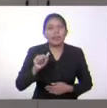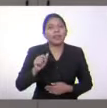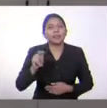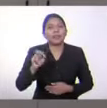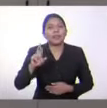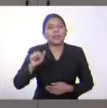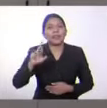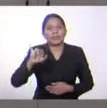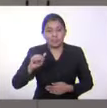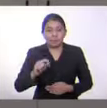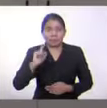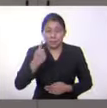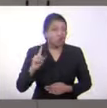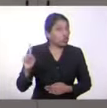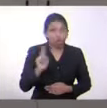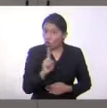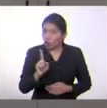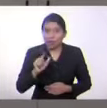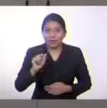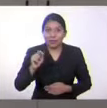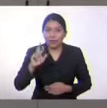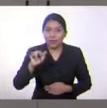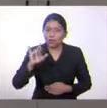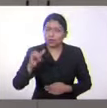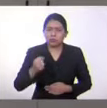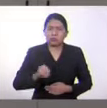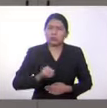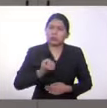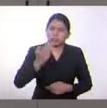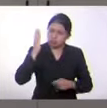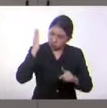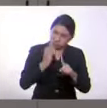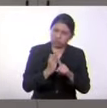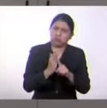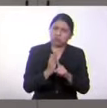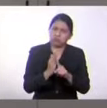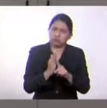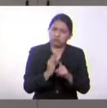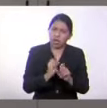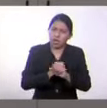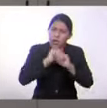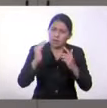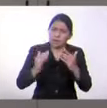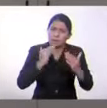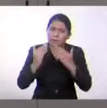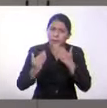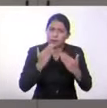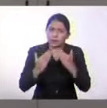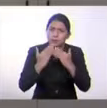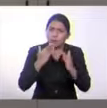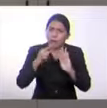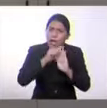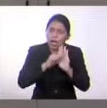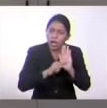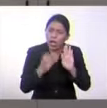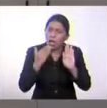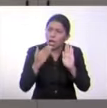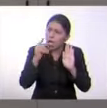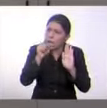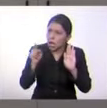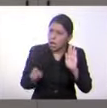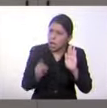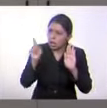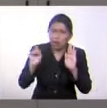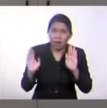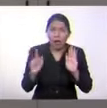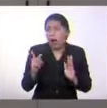la narración no literaria tenemos un discurso objetivo que no utiliza elementos literarios para